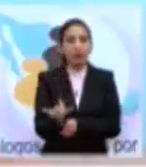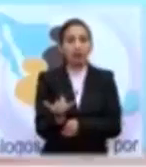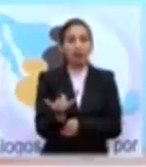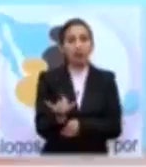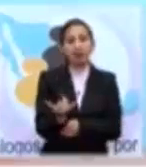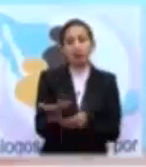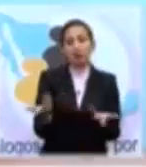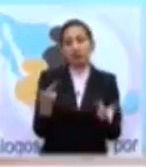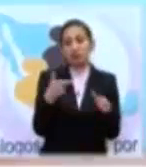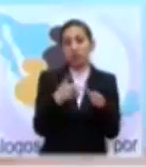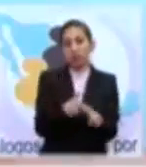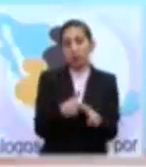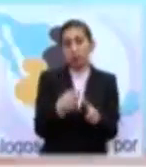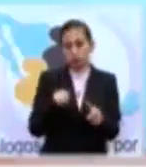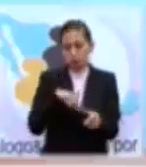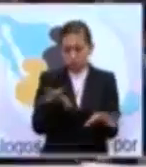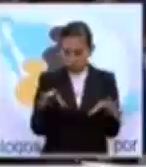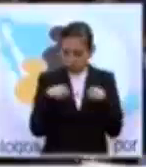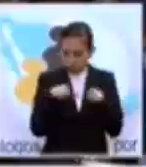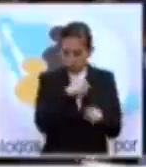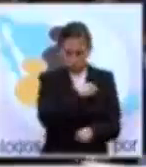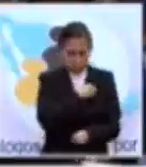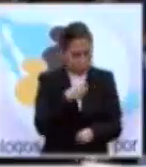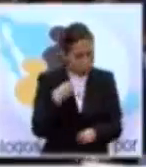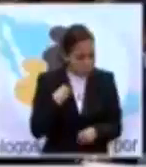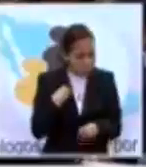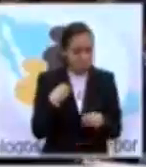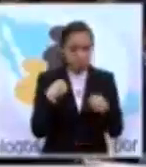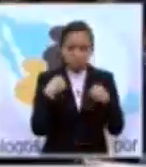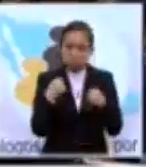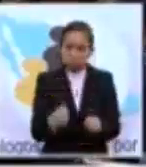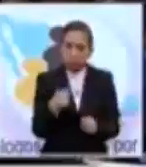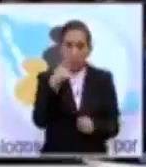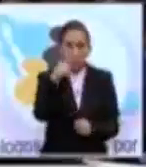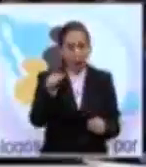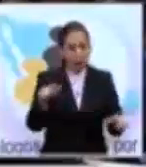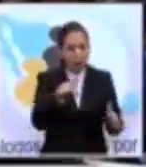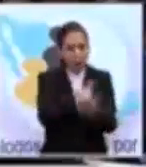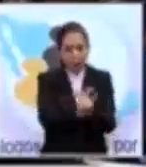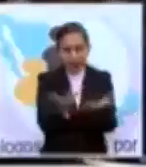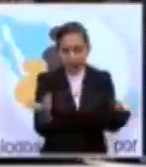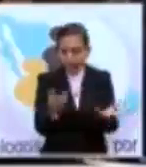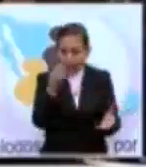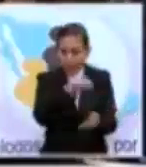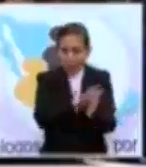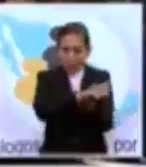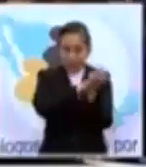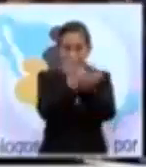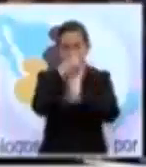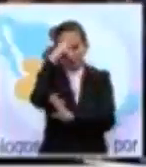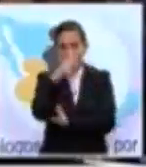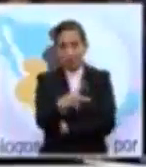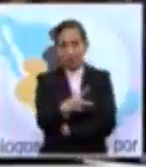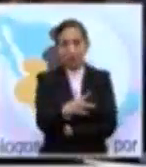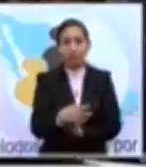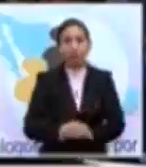seguimos comprometidos con hacer leyes para transformar a nuestro país. Me da mucho gusto estar también en